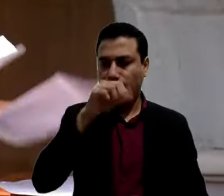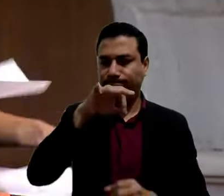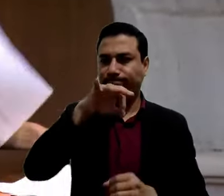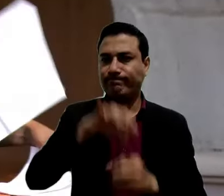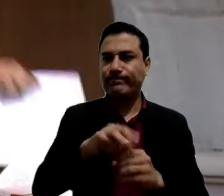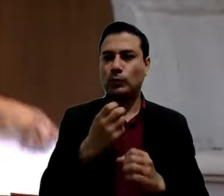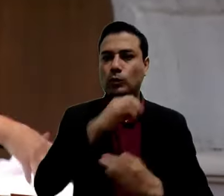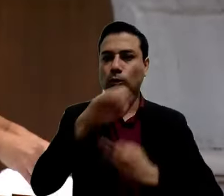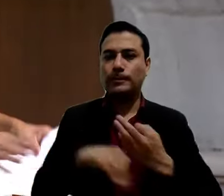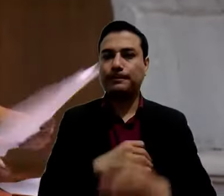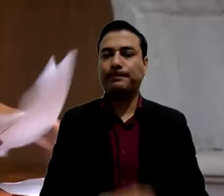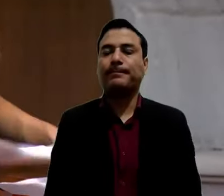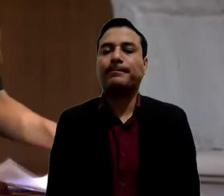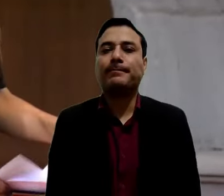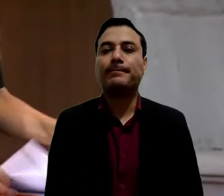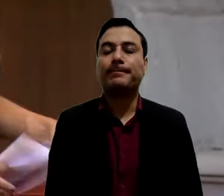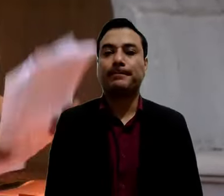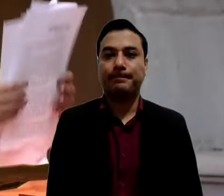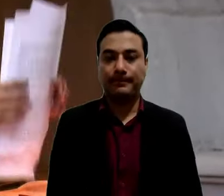cuánto